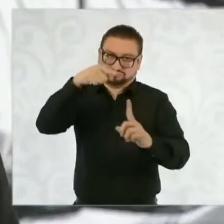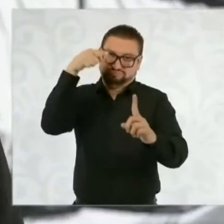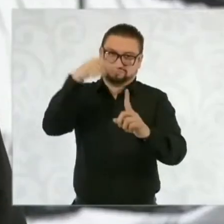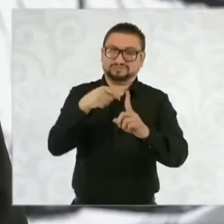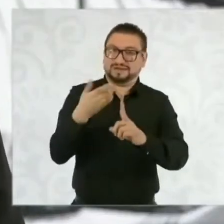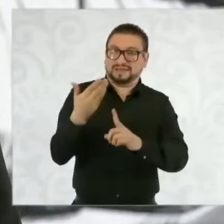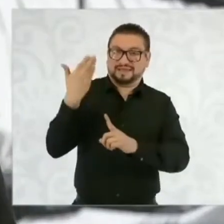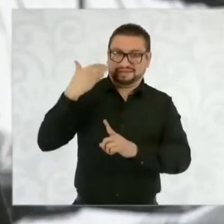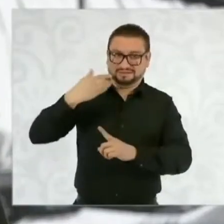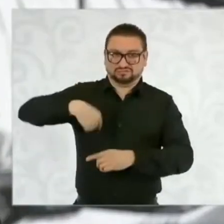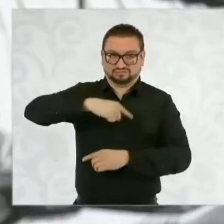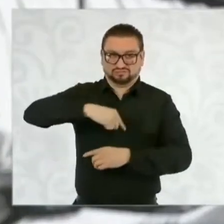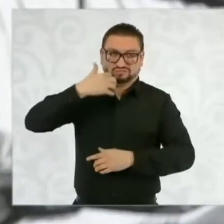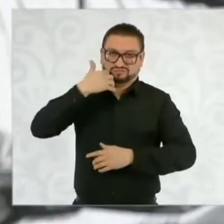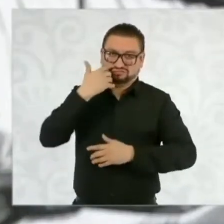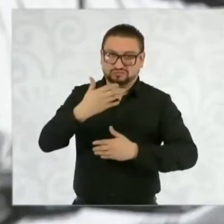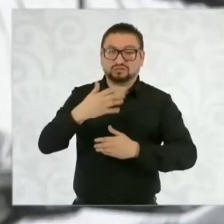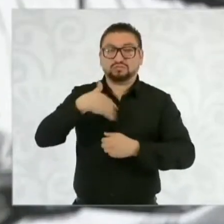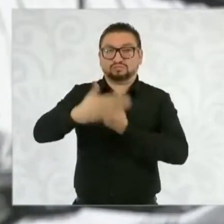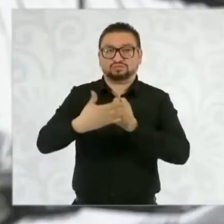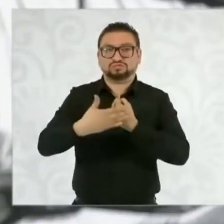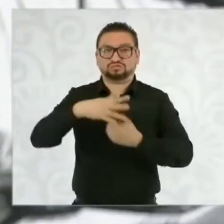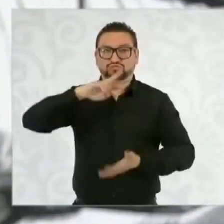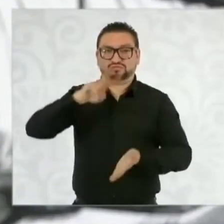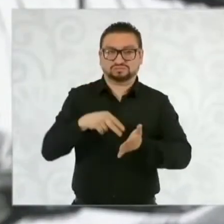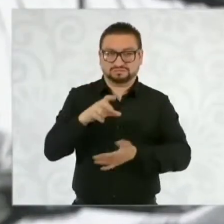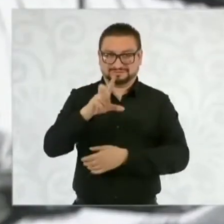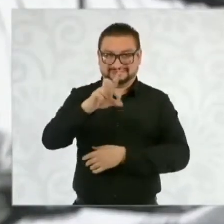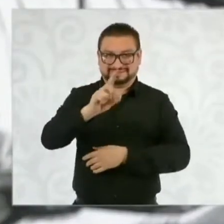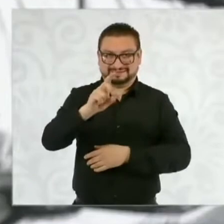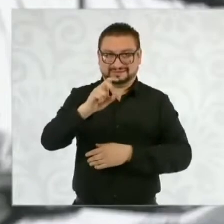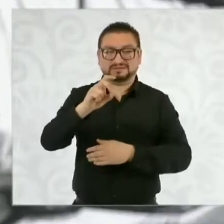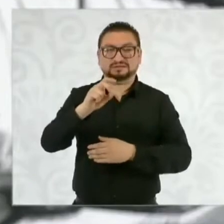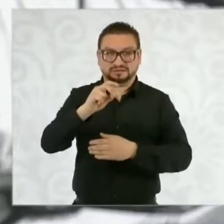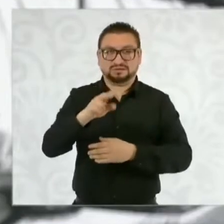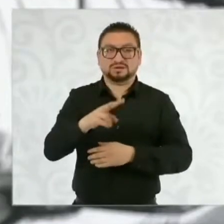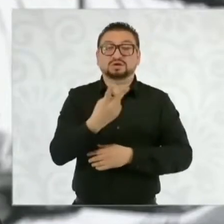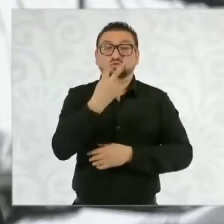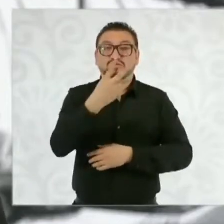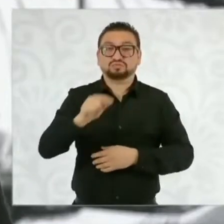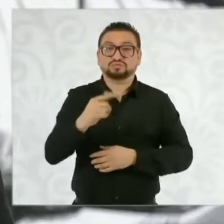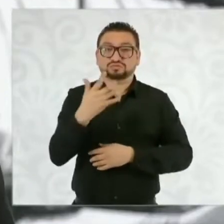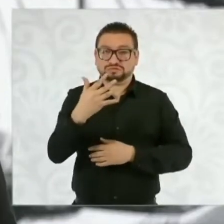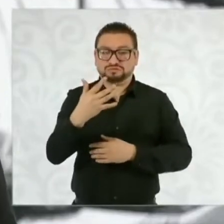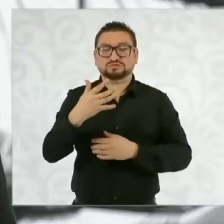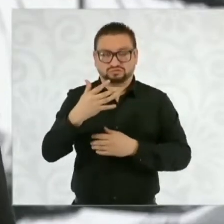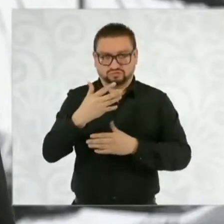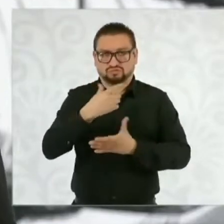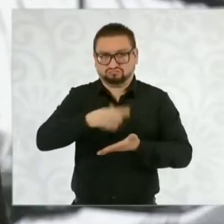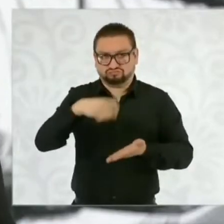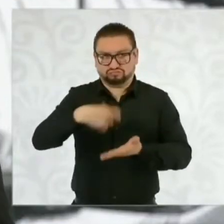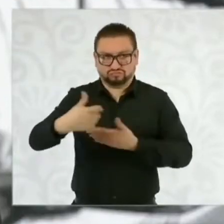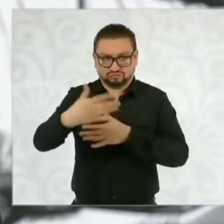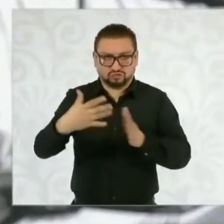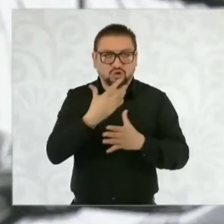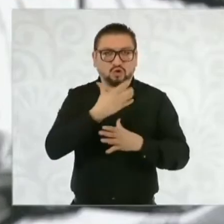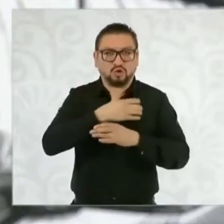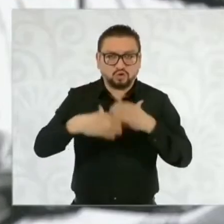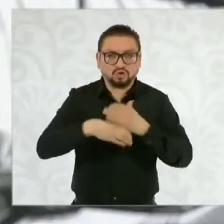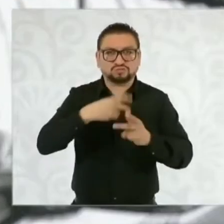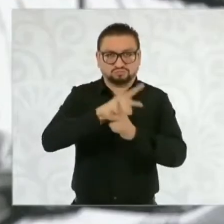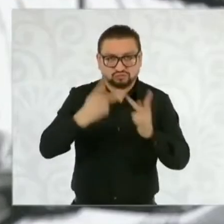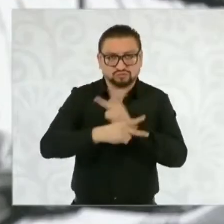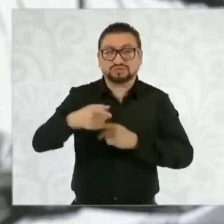anteriormente, que logremos el que para el año 2030 sean 2.5 canastas básicas, lo que una persona